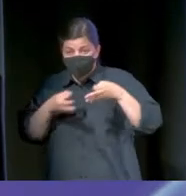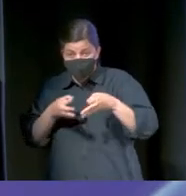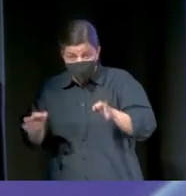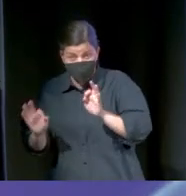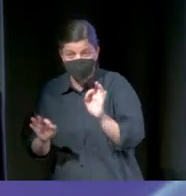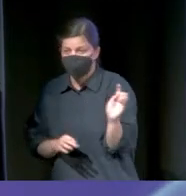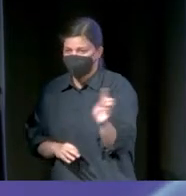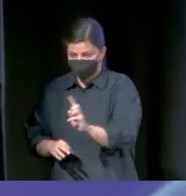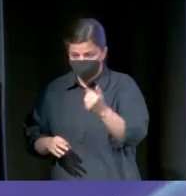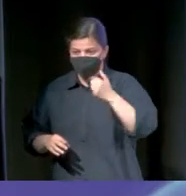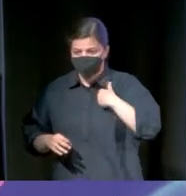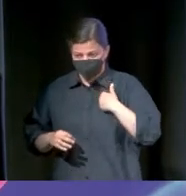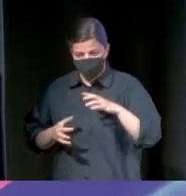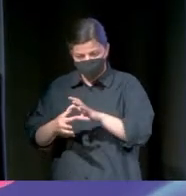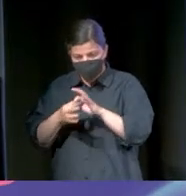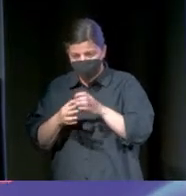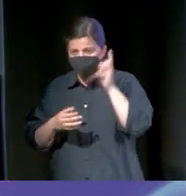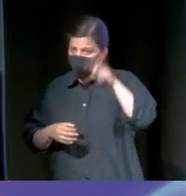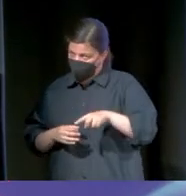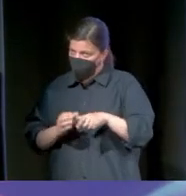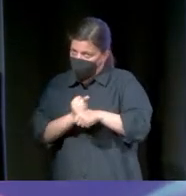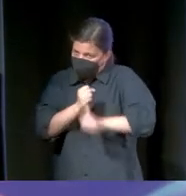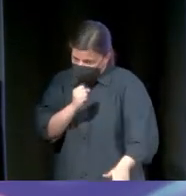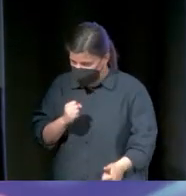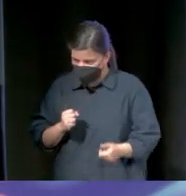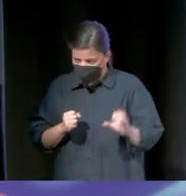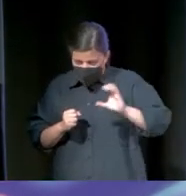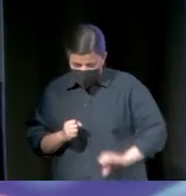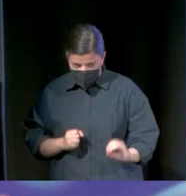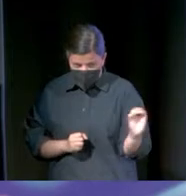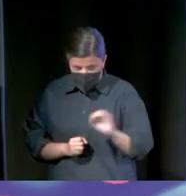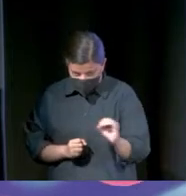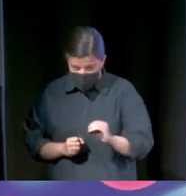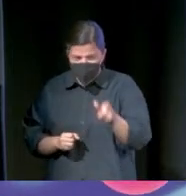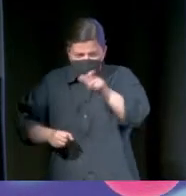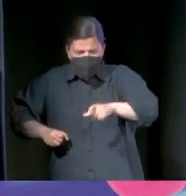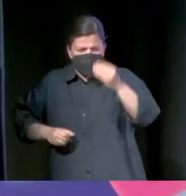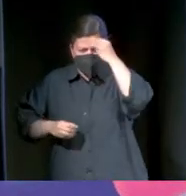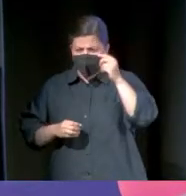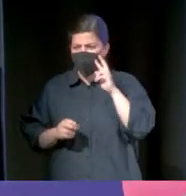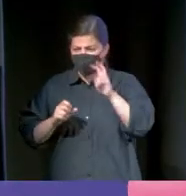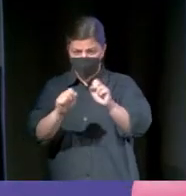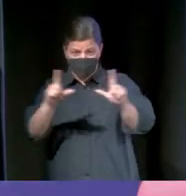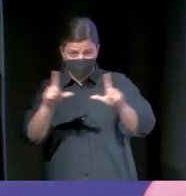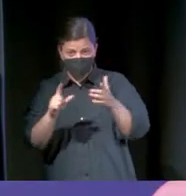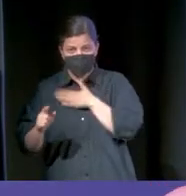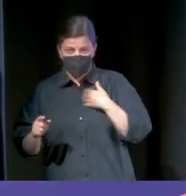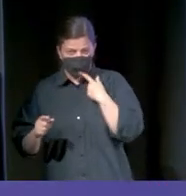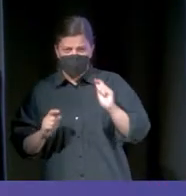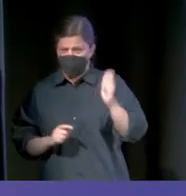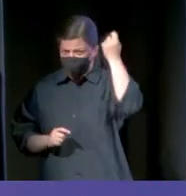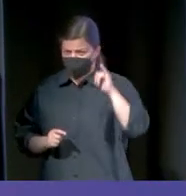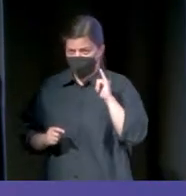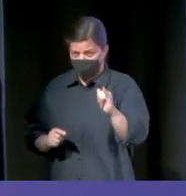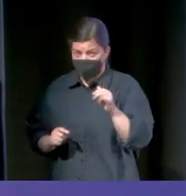así he estado muy fuertemente también en la cobrando cero euros que la gente se piensa que cuando te ve mucho en televisión es que tienes mucho éxito